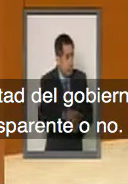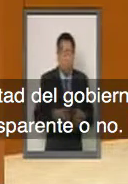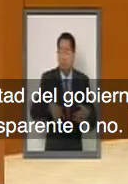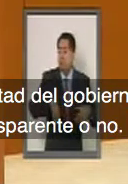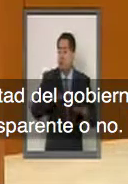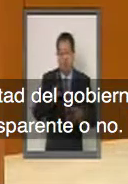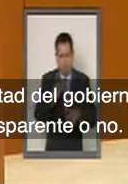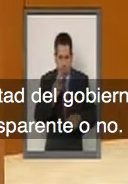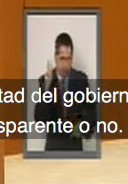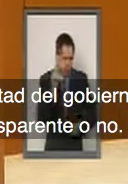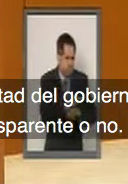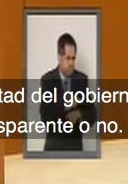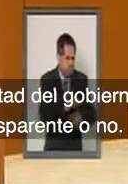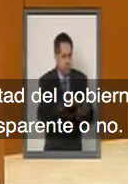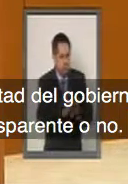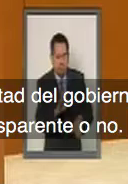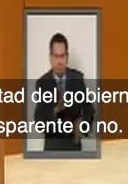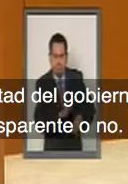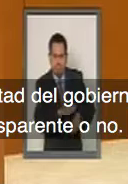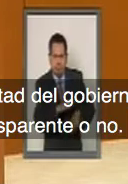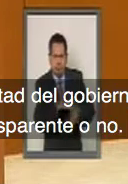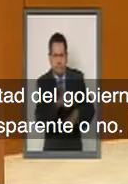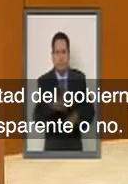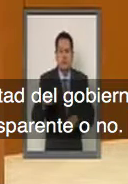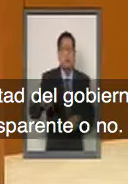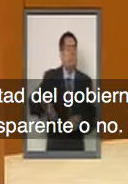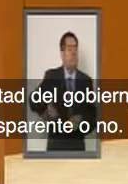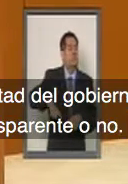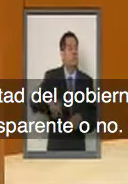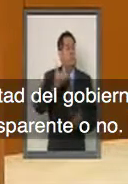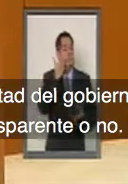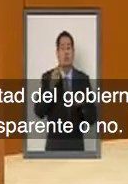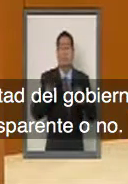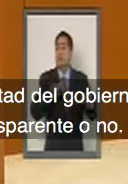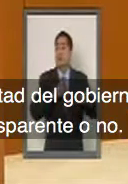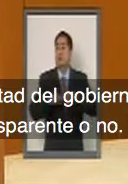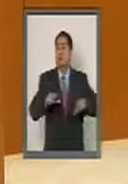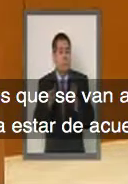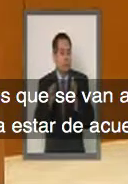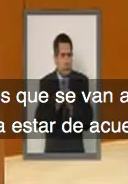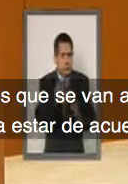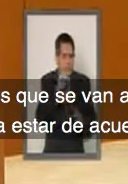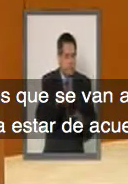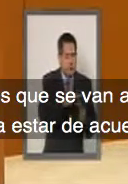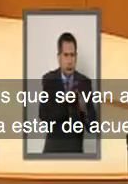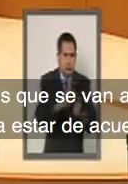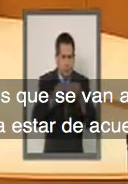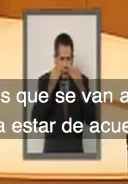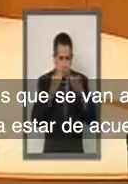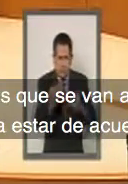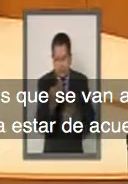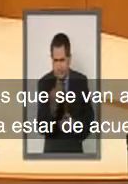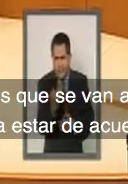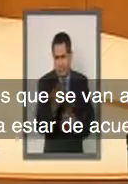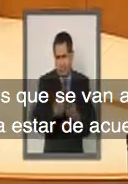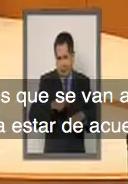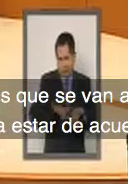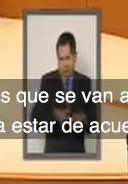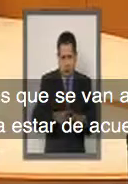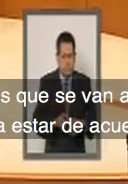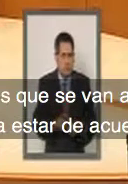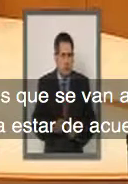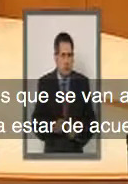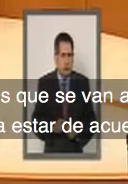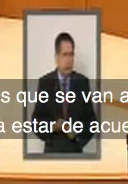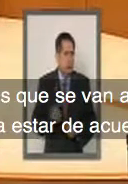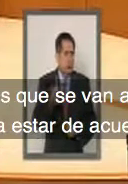sea a disposición a la voluntad del gobierno que esto pueda hacerse más transparente o no. No queremos que